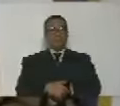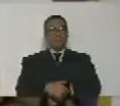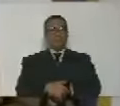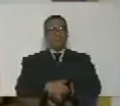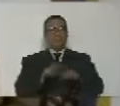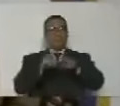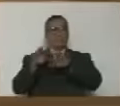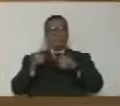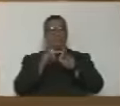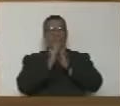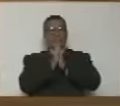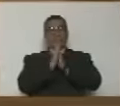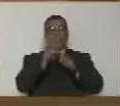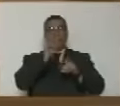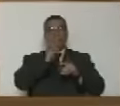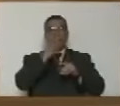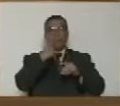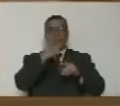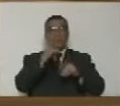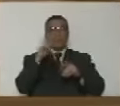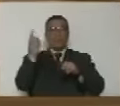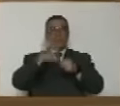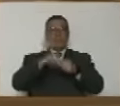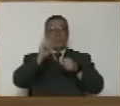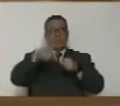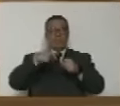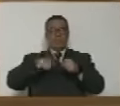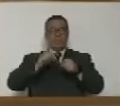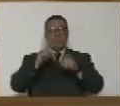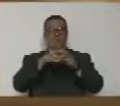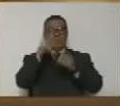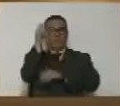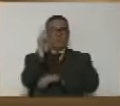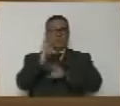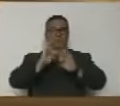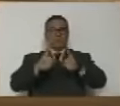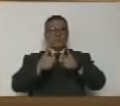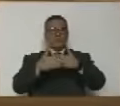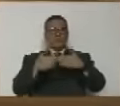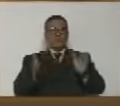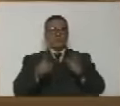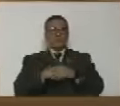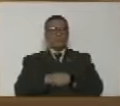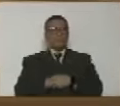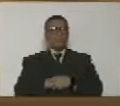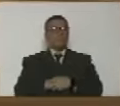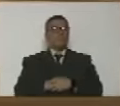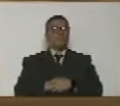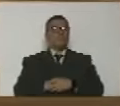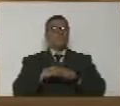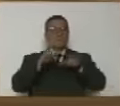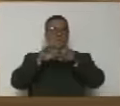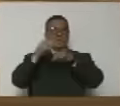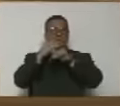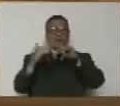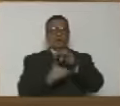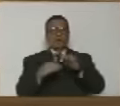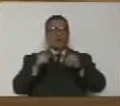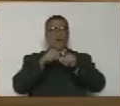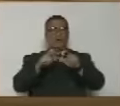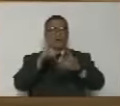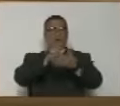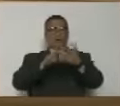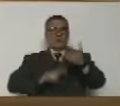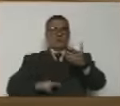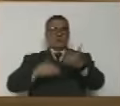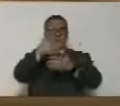Ciudadana secretaria, sírvase informar si hay quórum. Hay quórum, ciudadano presidente. Se abre la sesión. Ciudadano subsecretario, por favor, sírvase a dar